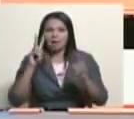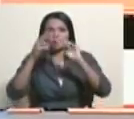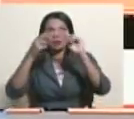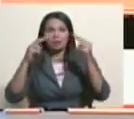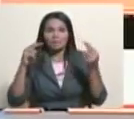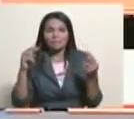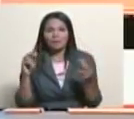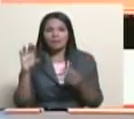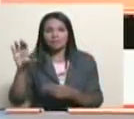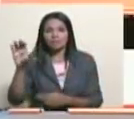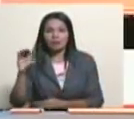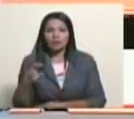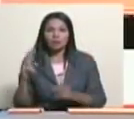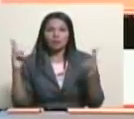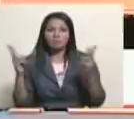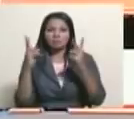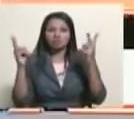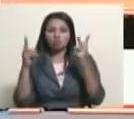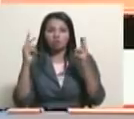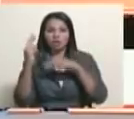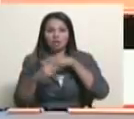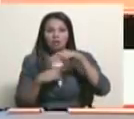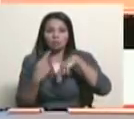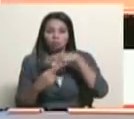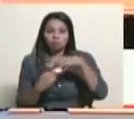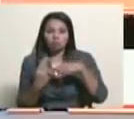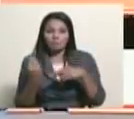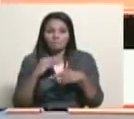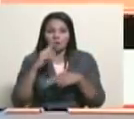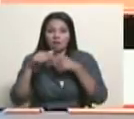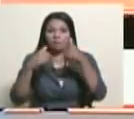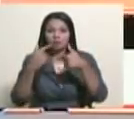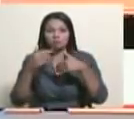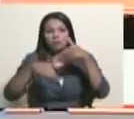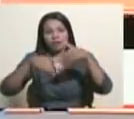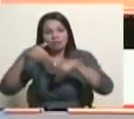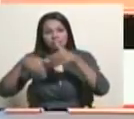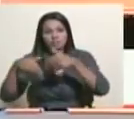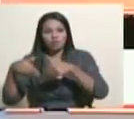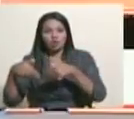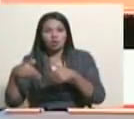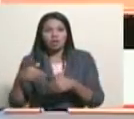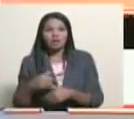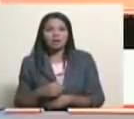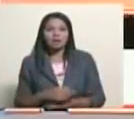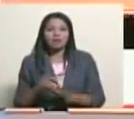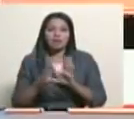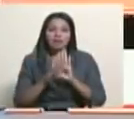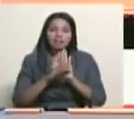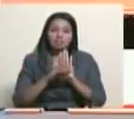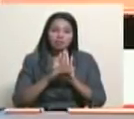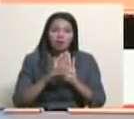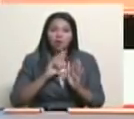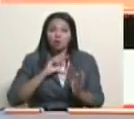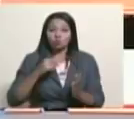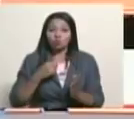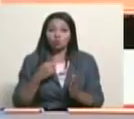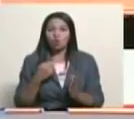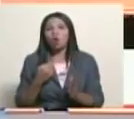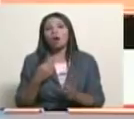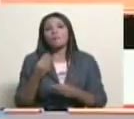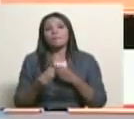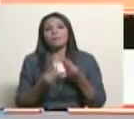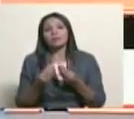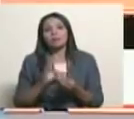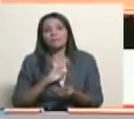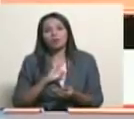país. Una victoria de la revolución en las próximas elecciones legislativas serán la mayor